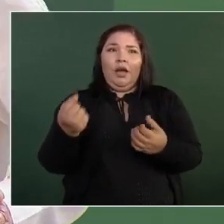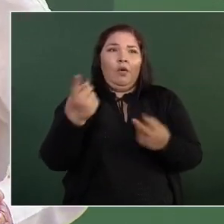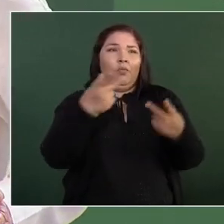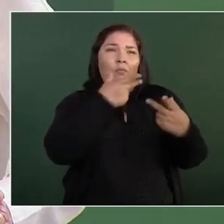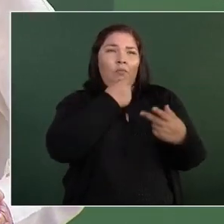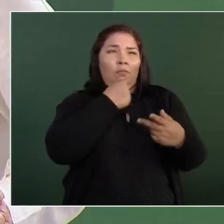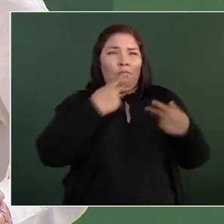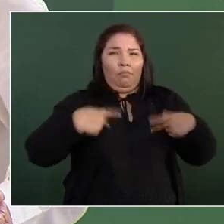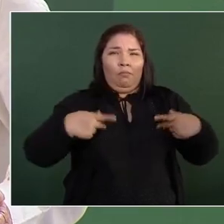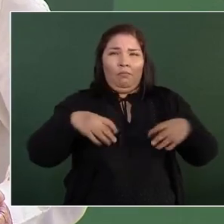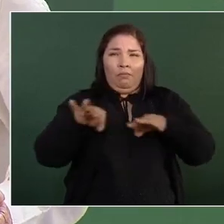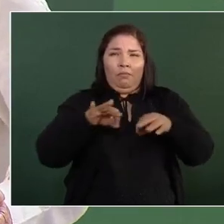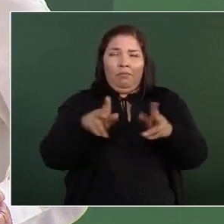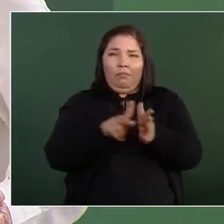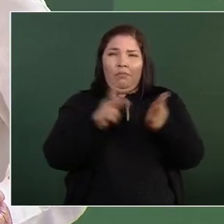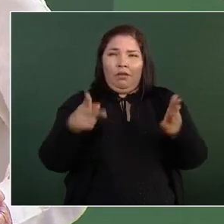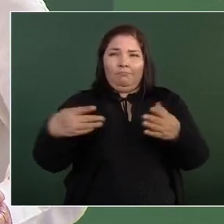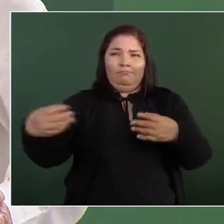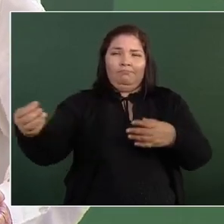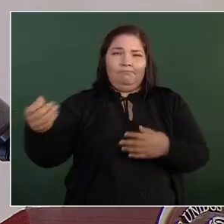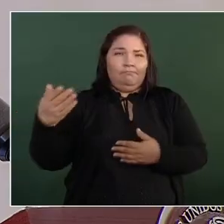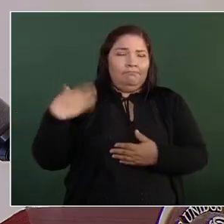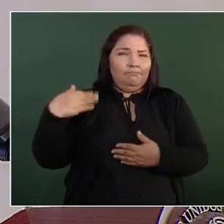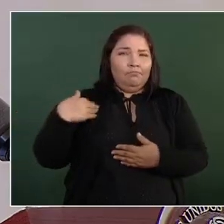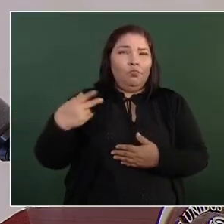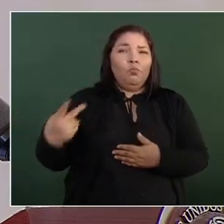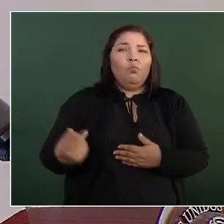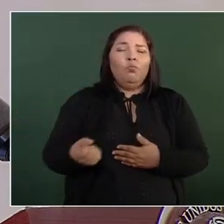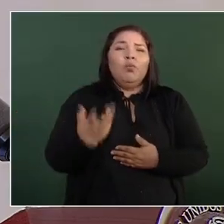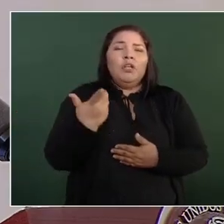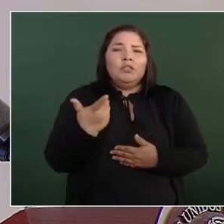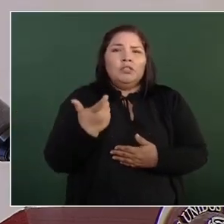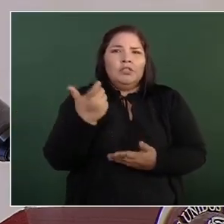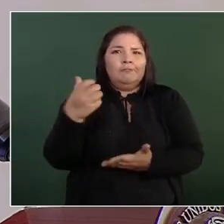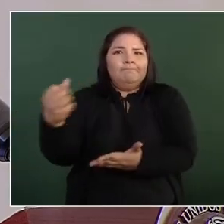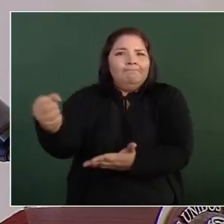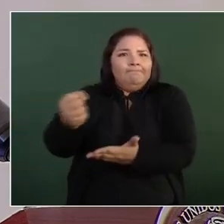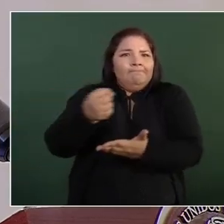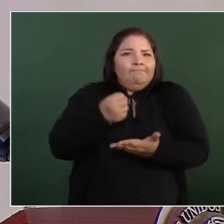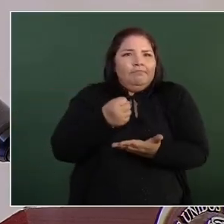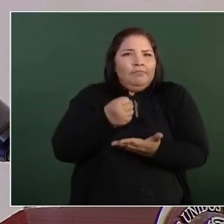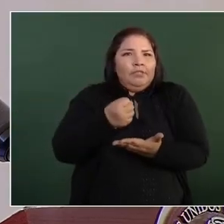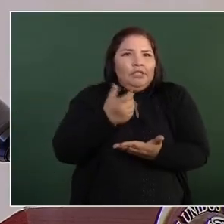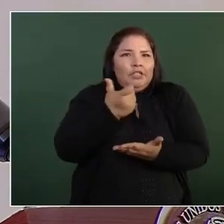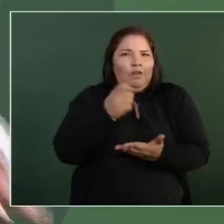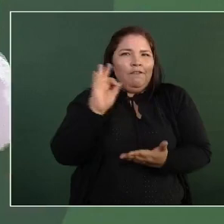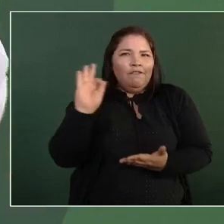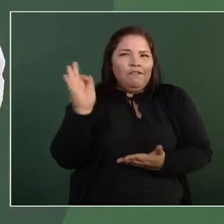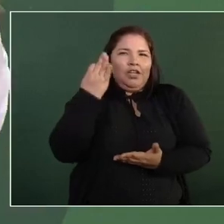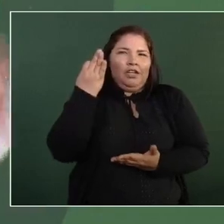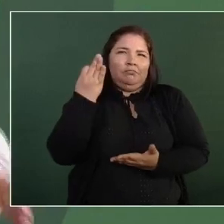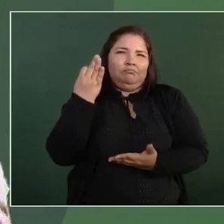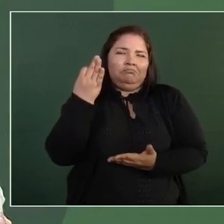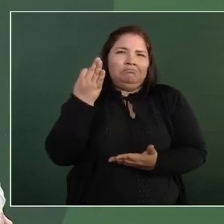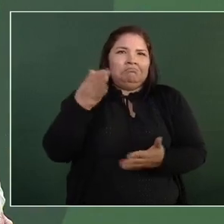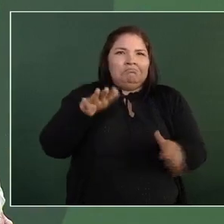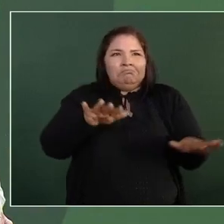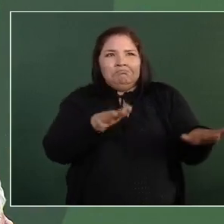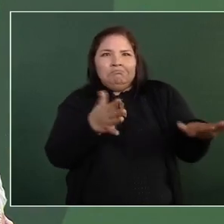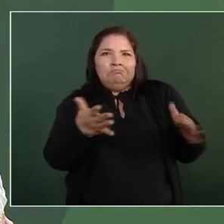ayer, ¿cuánto dinero llegará a Sinaloa en el presupuesto federal? Y son